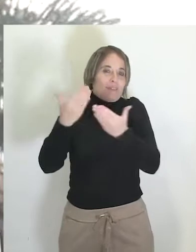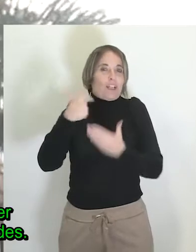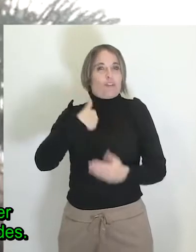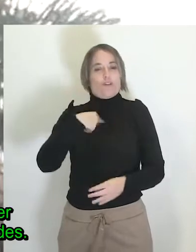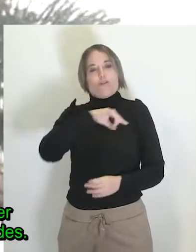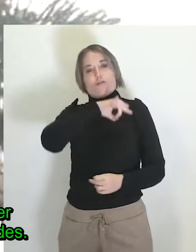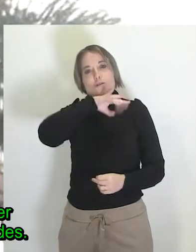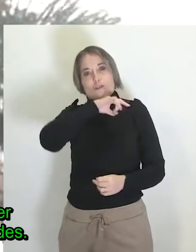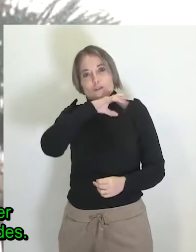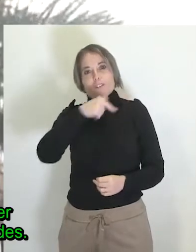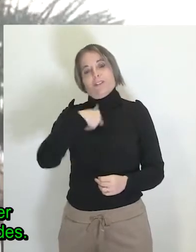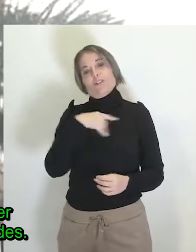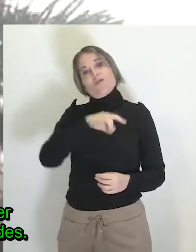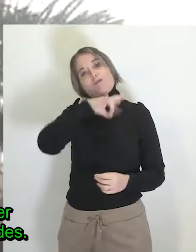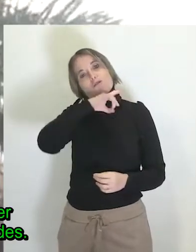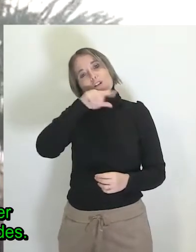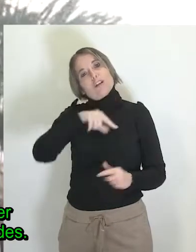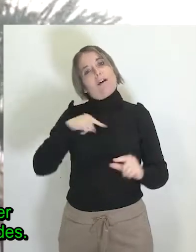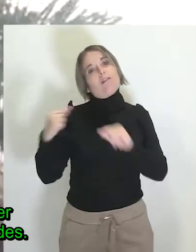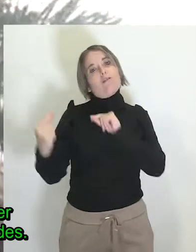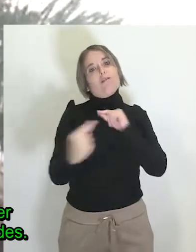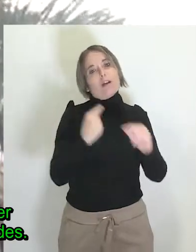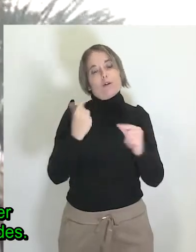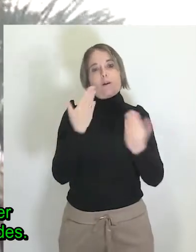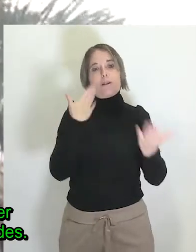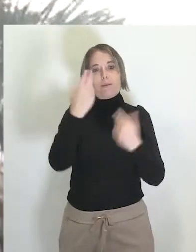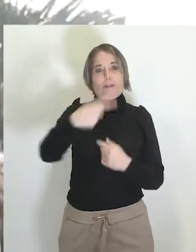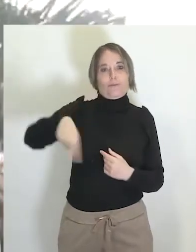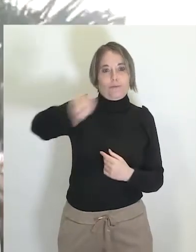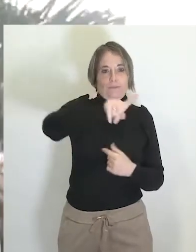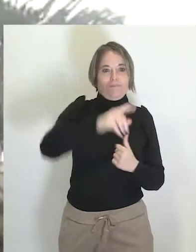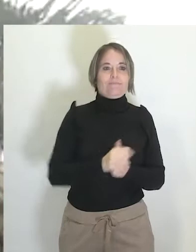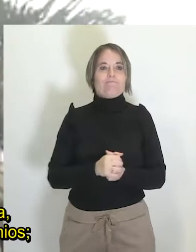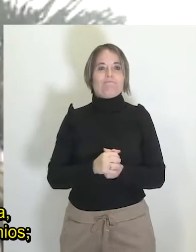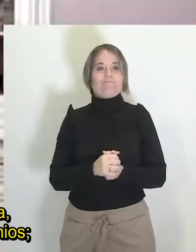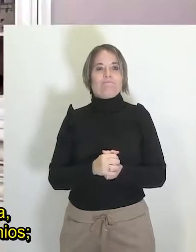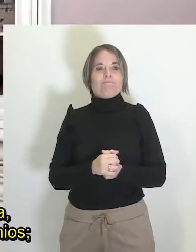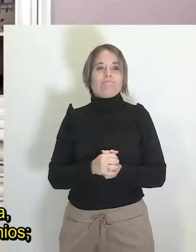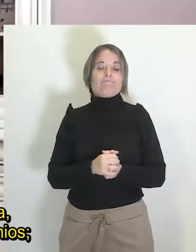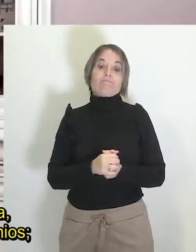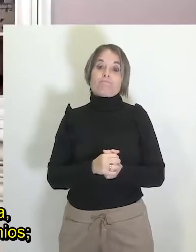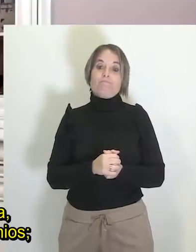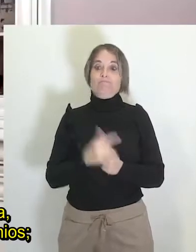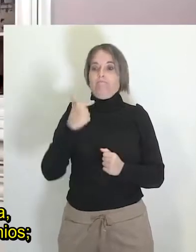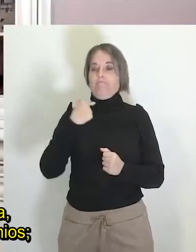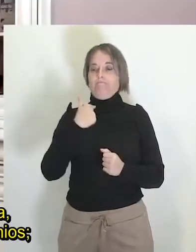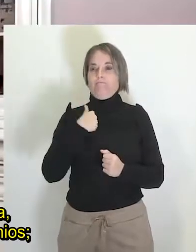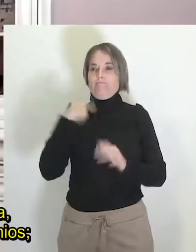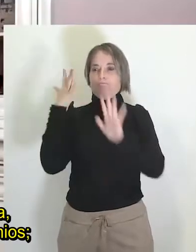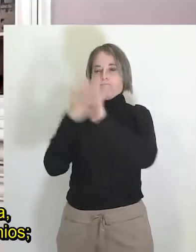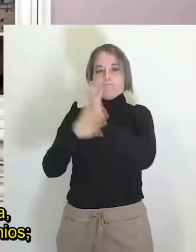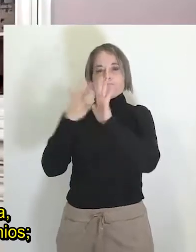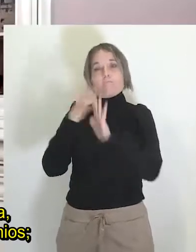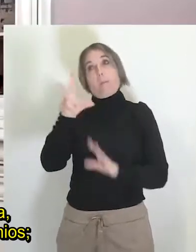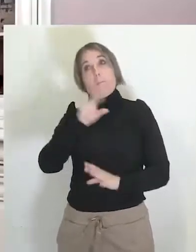invitación. Estoy muy contenta de poder dialogar y conversar con ustedes. Comentaba yo en la entrada, bueno, hemos hablado